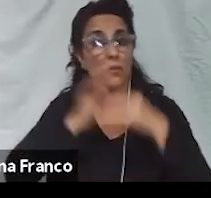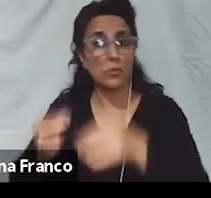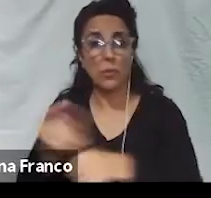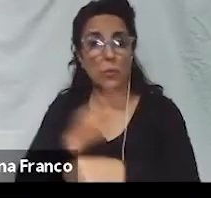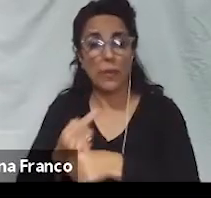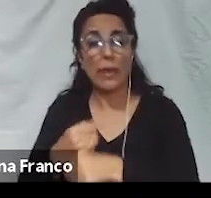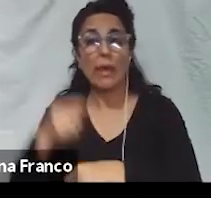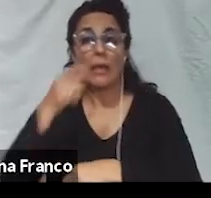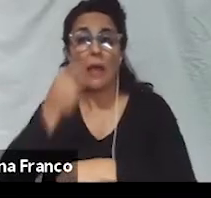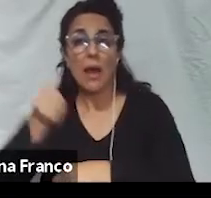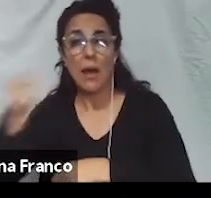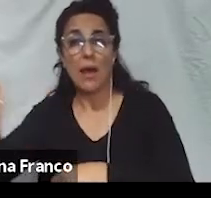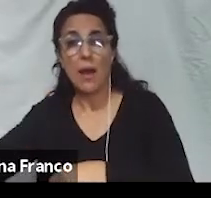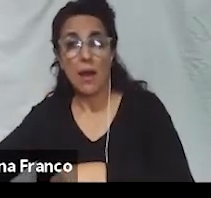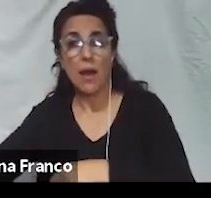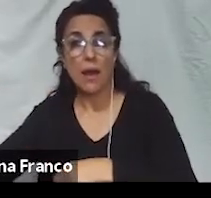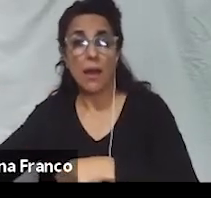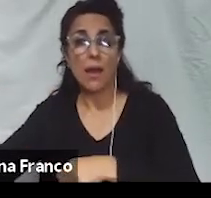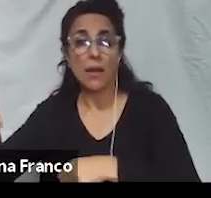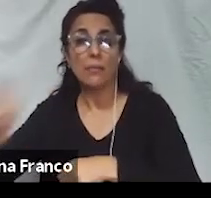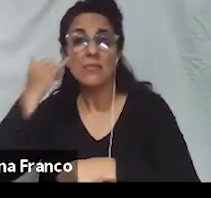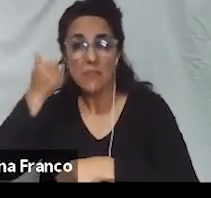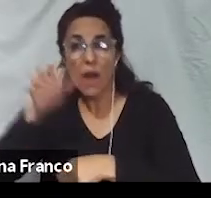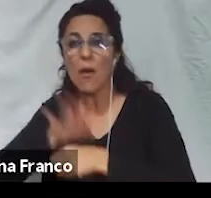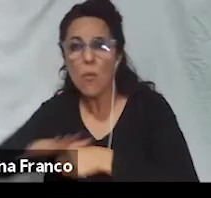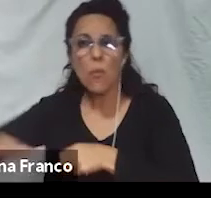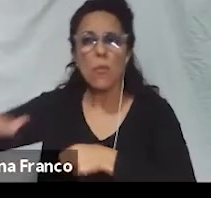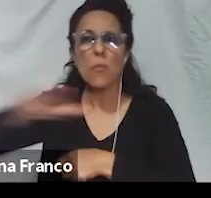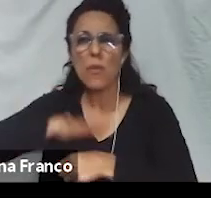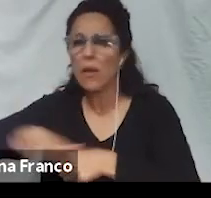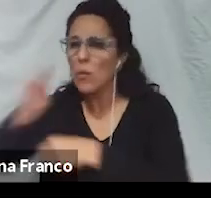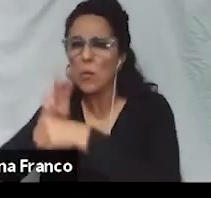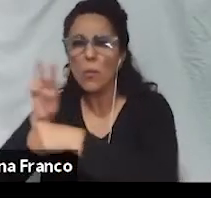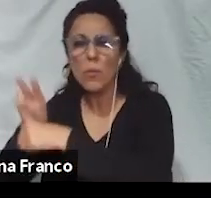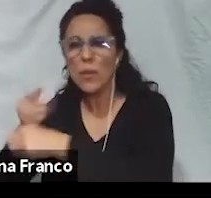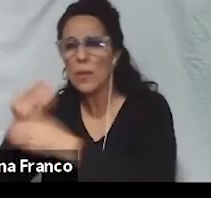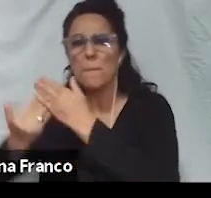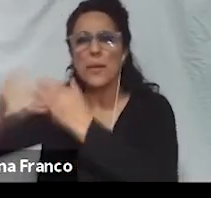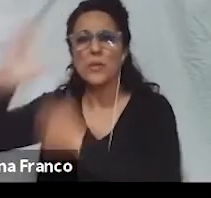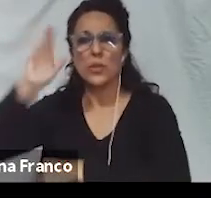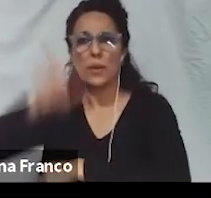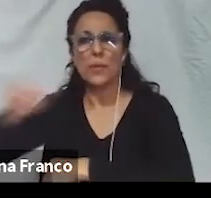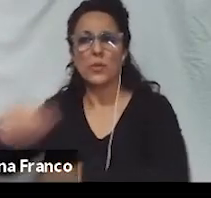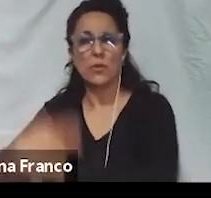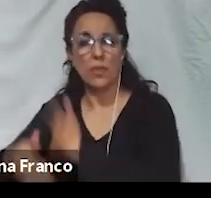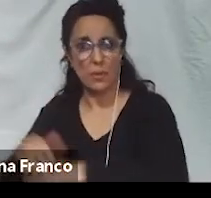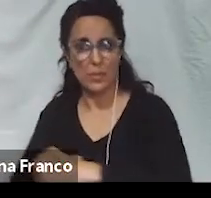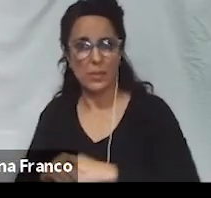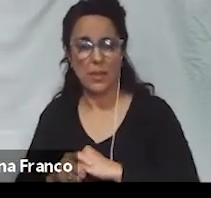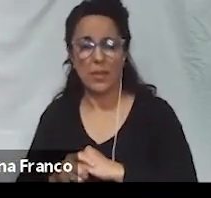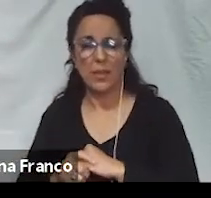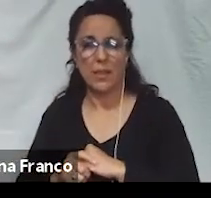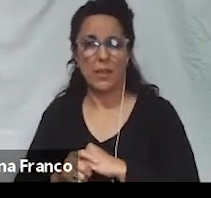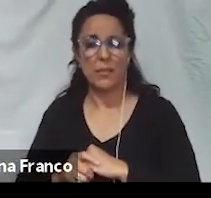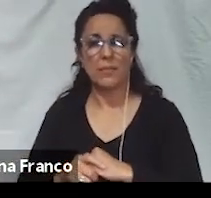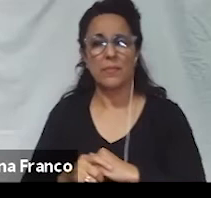Entonces, con el nivel AAA estaríamos abarcando la mayoría de discapacidades que son contempladas